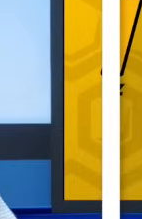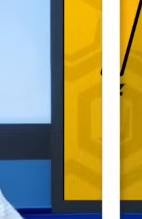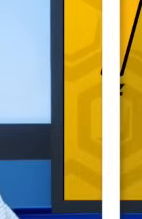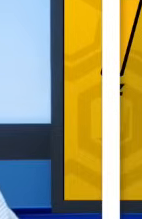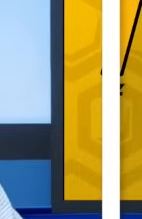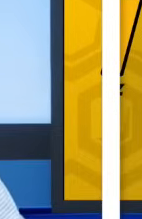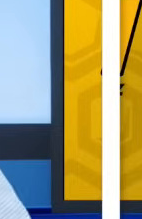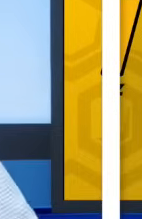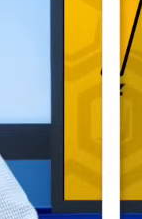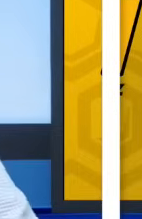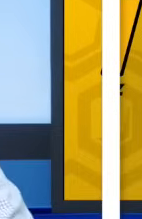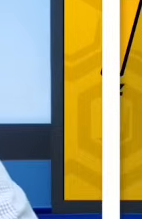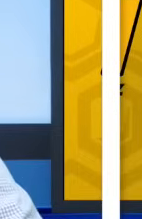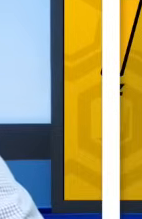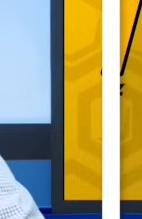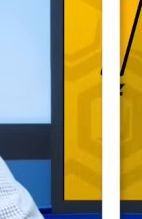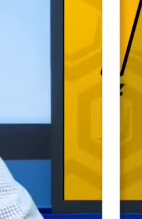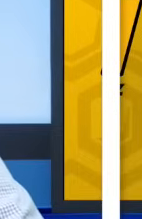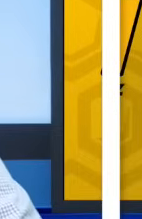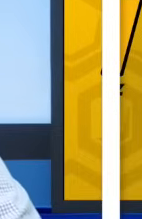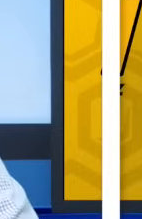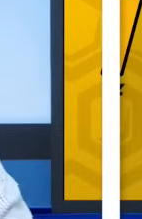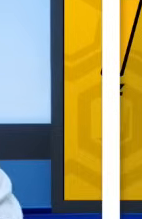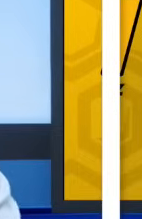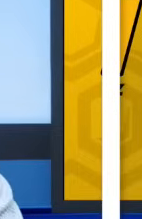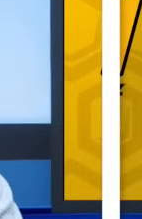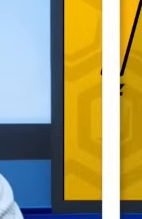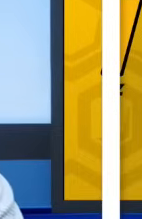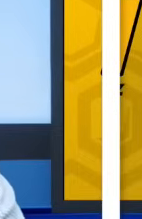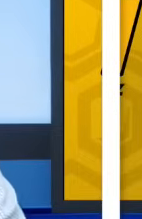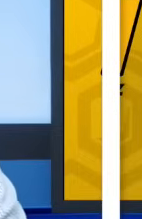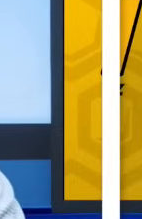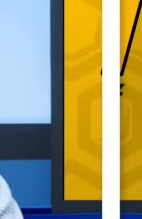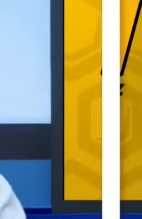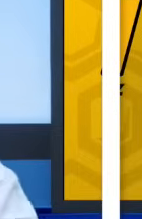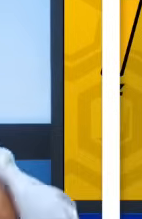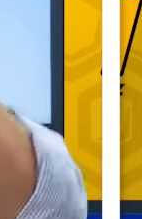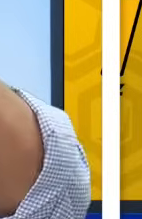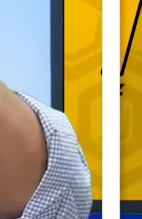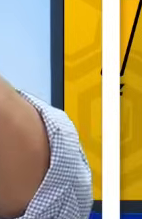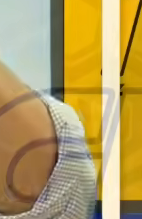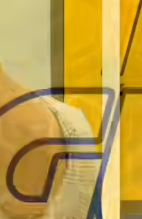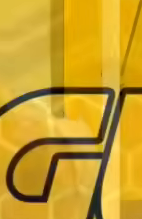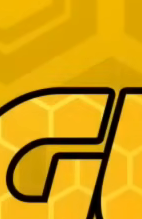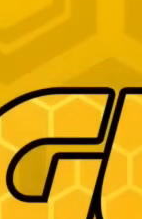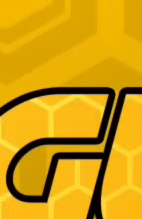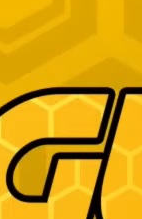venimos con prisa porque queremos acabar la semana en menos días. Nos vemos.